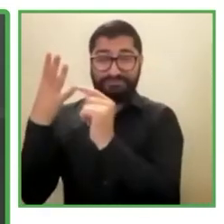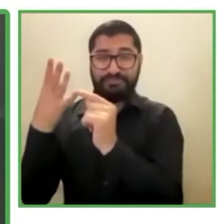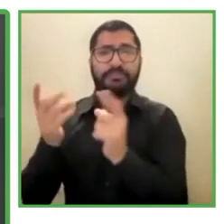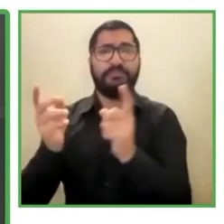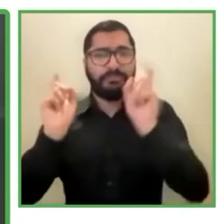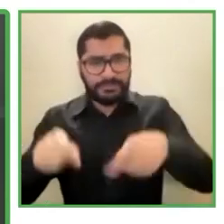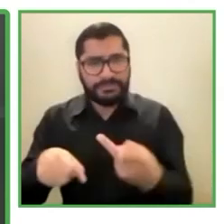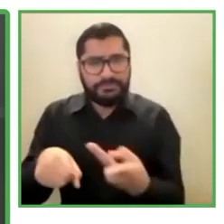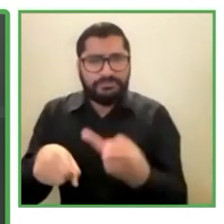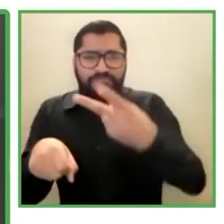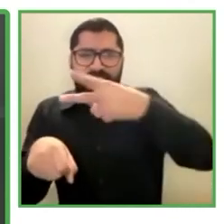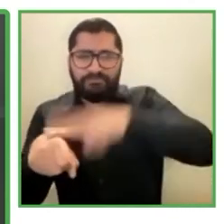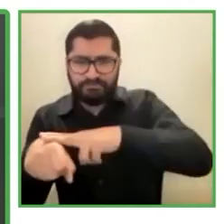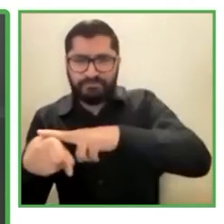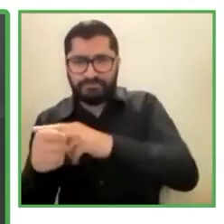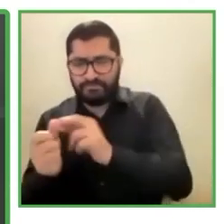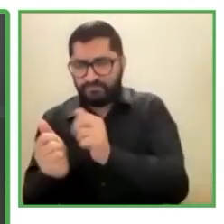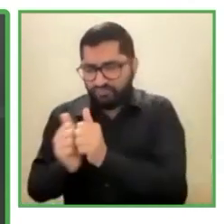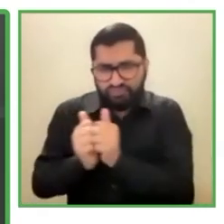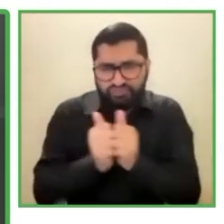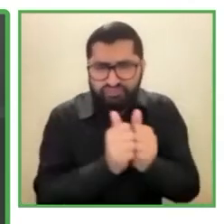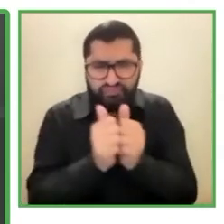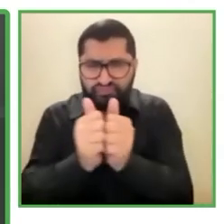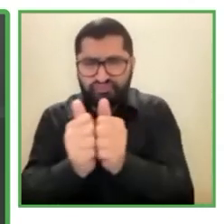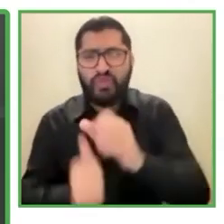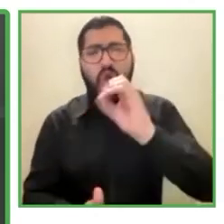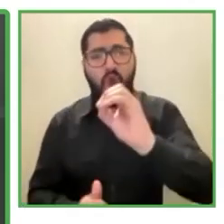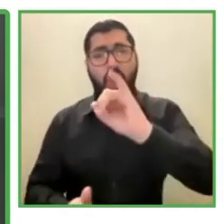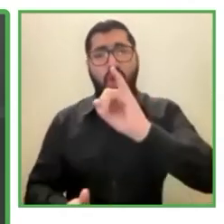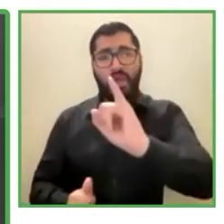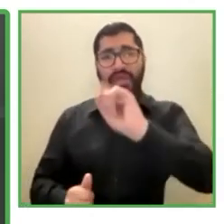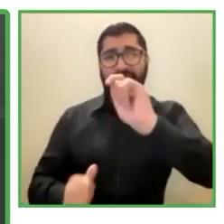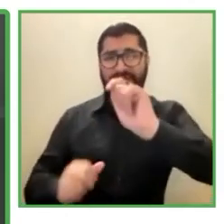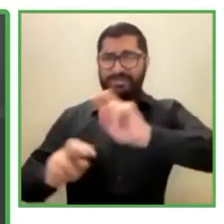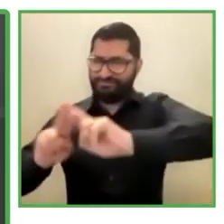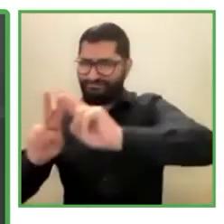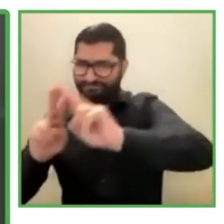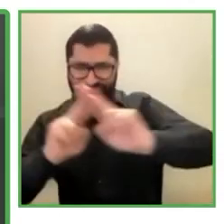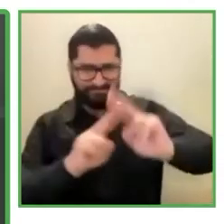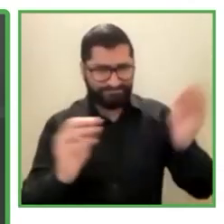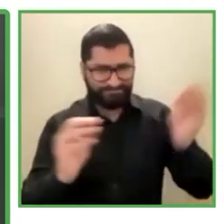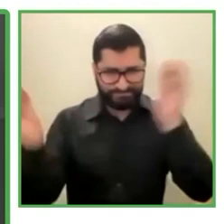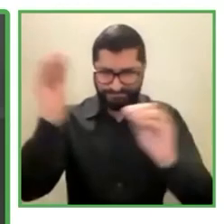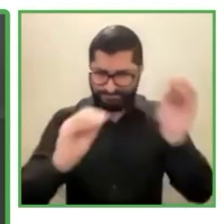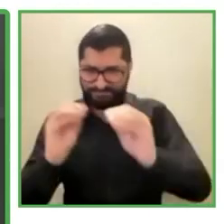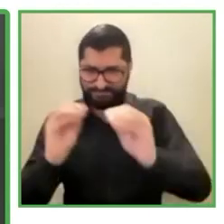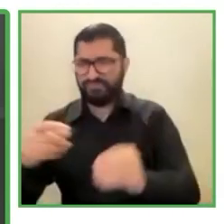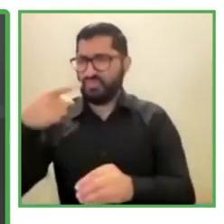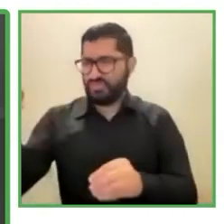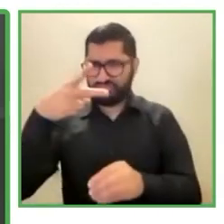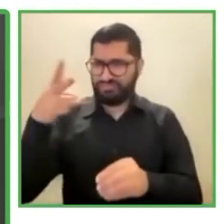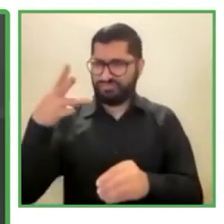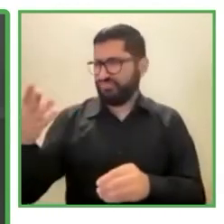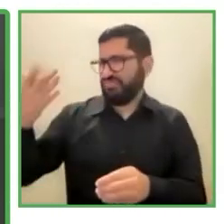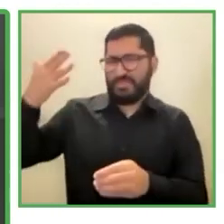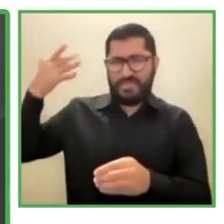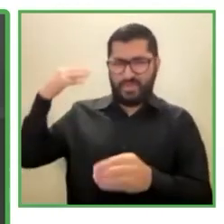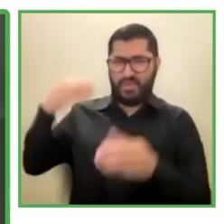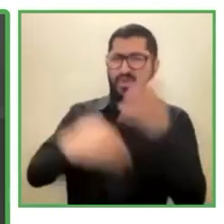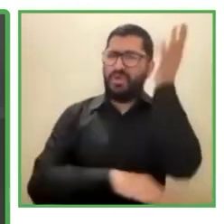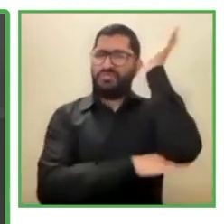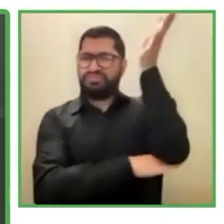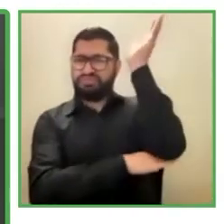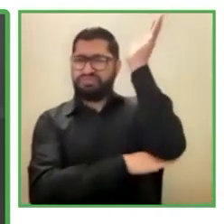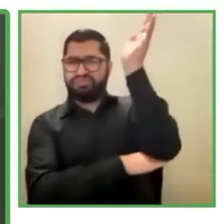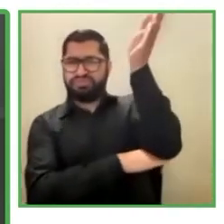hicieron hace pocas semanas atrás, en la Conferencia Internacional del Trabajo, en junio del 2021, un llamado